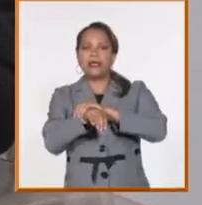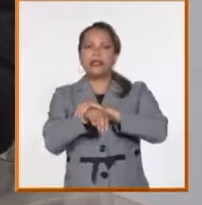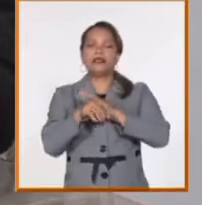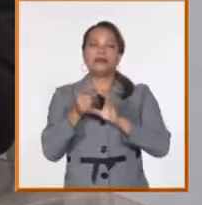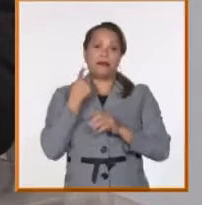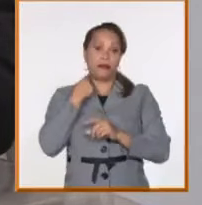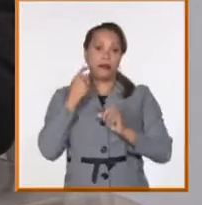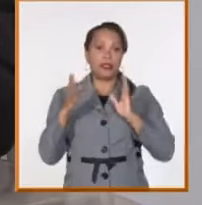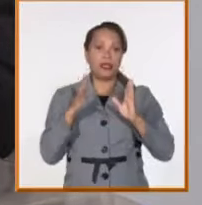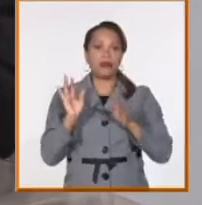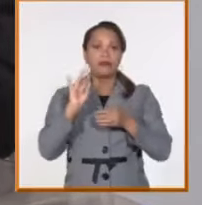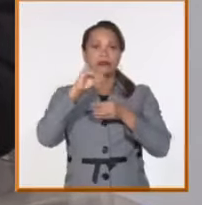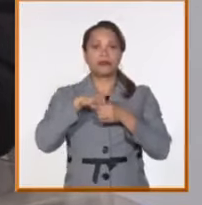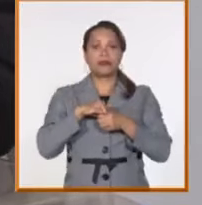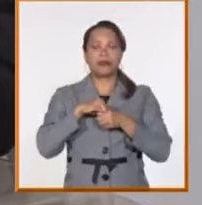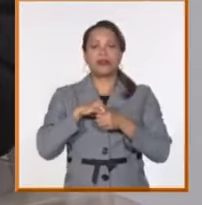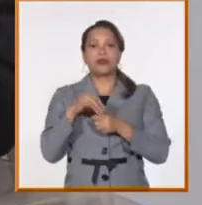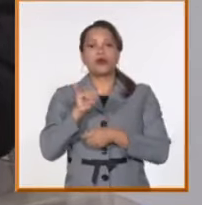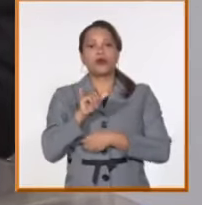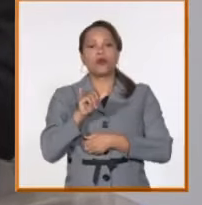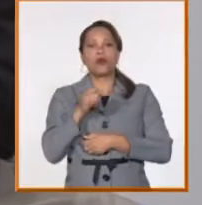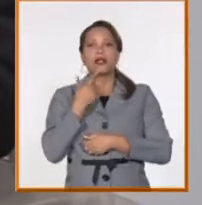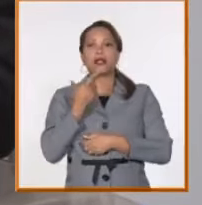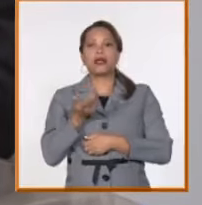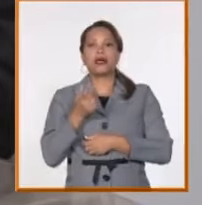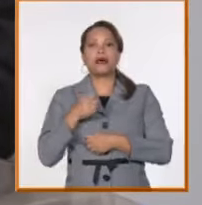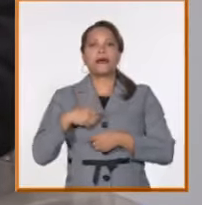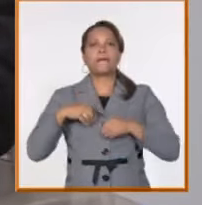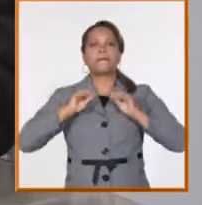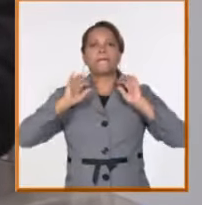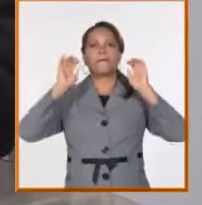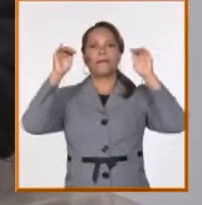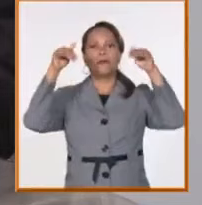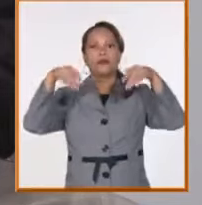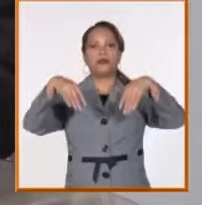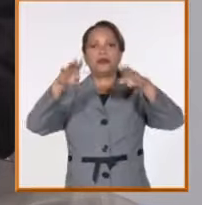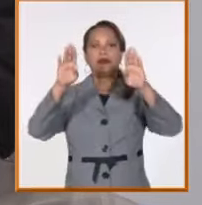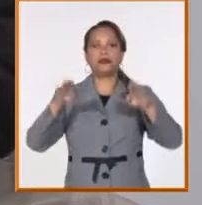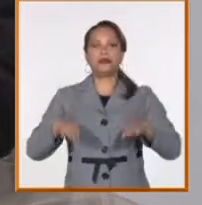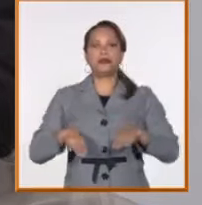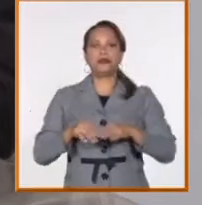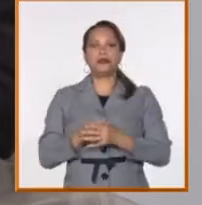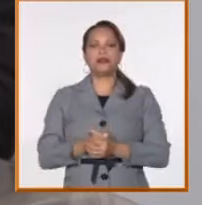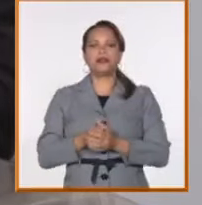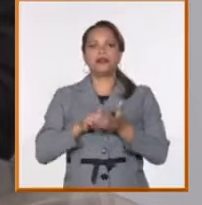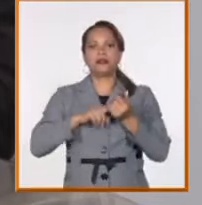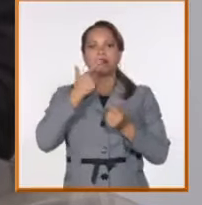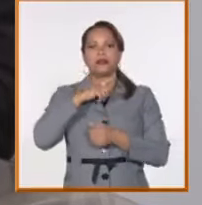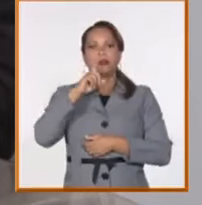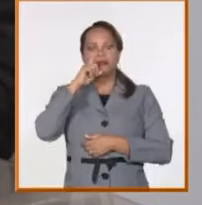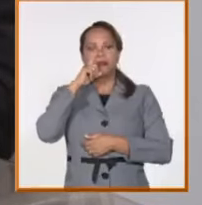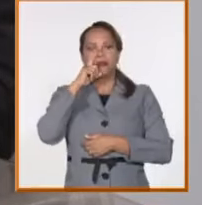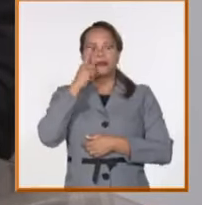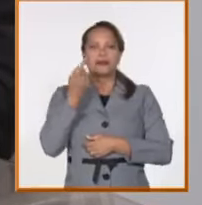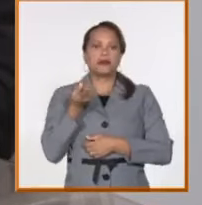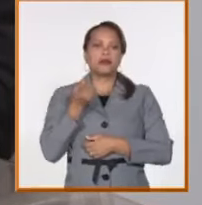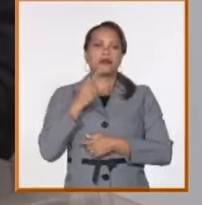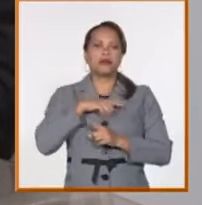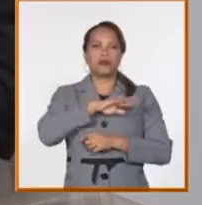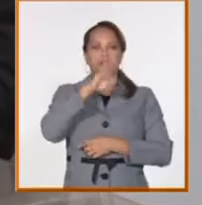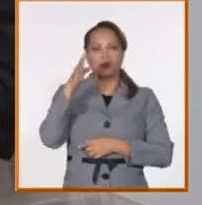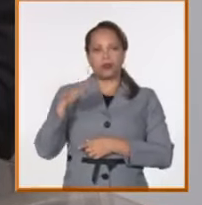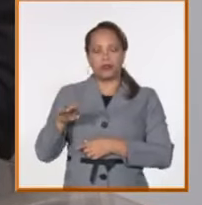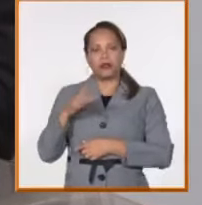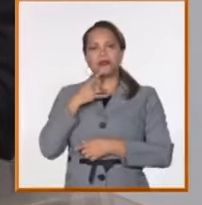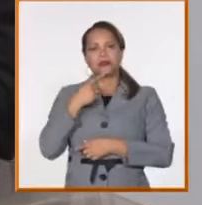año hemos incorporado no para todas pero un nivel de mosquitero sobre todo para el plan turquino todo eso está previsto antes que termine el año